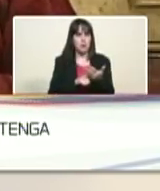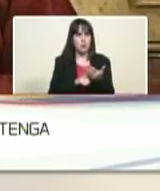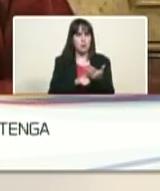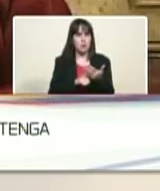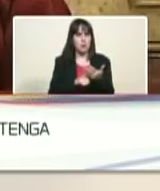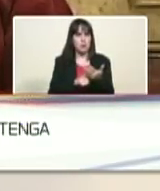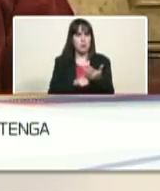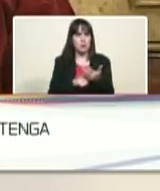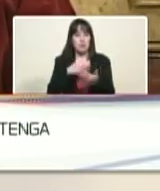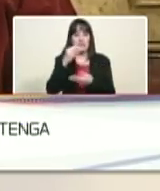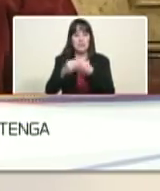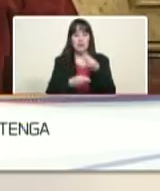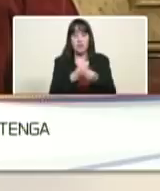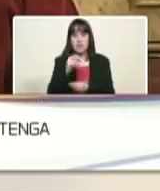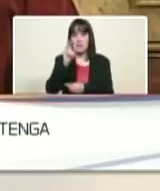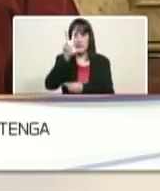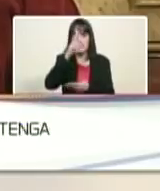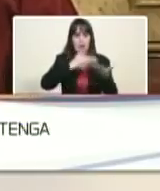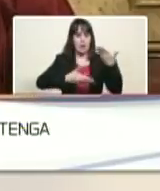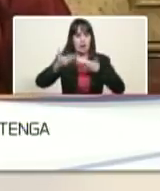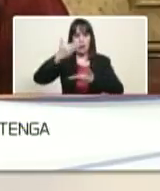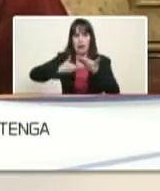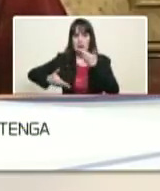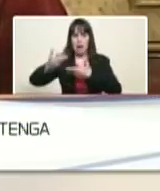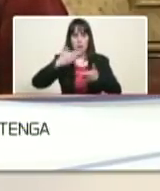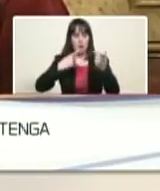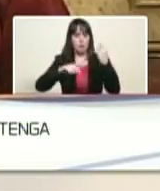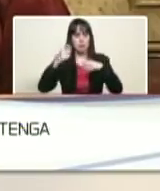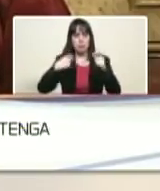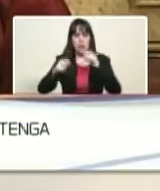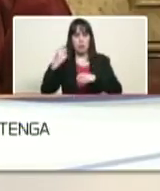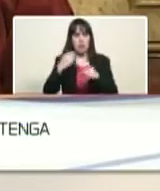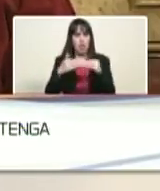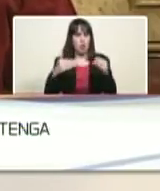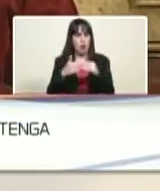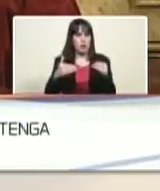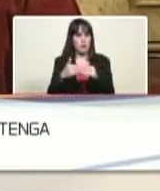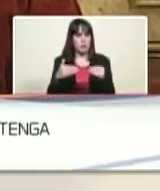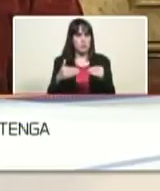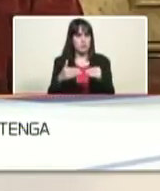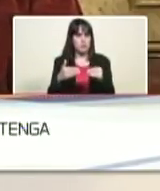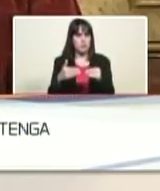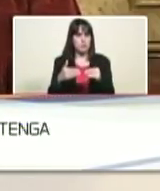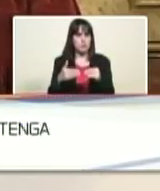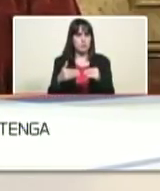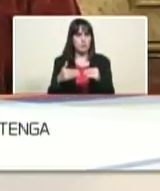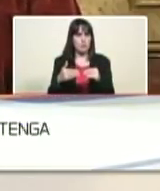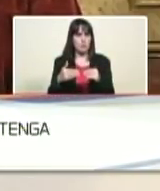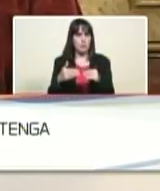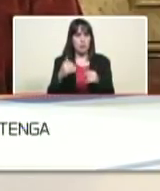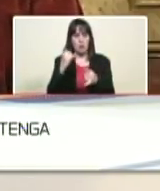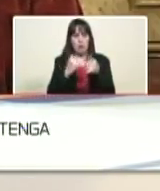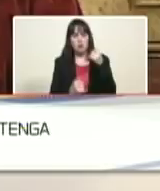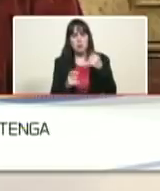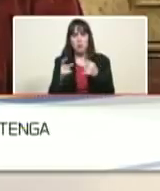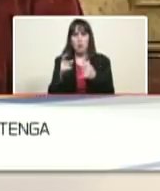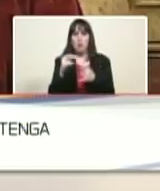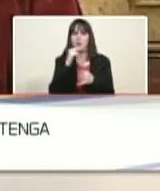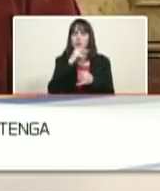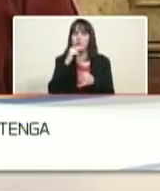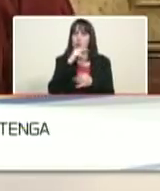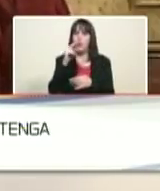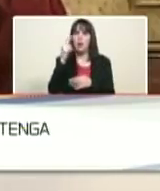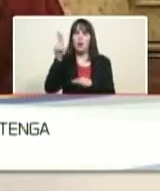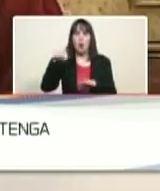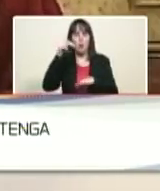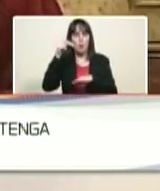dar 3 subastas durante varias semanas y luego, por allá por el mes de octubre, noviembre, vamos a estabilizar